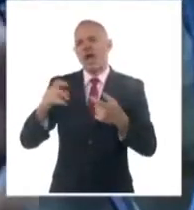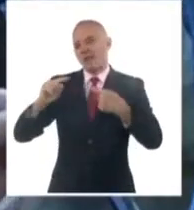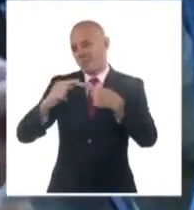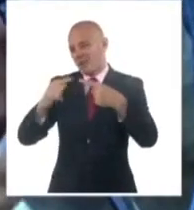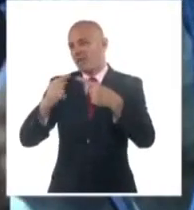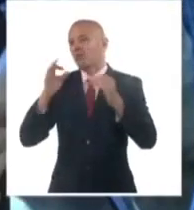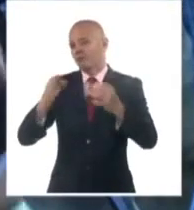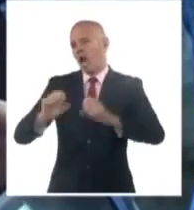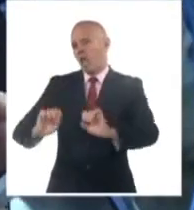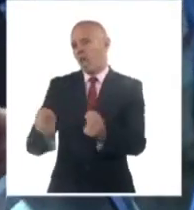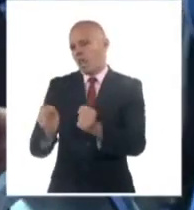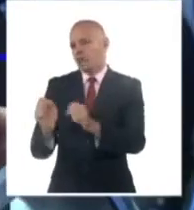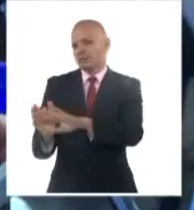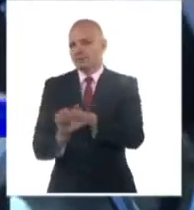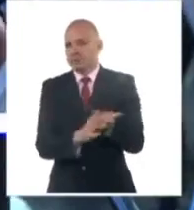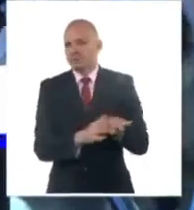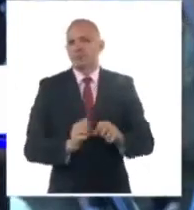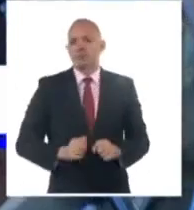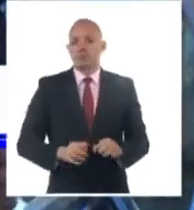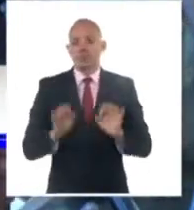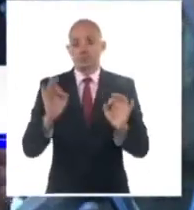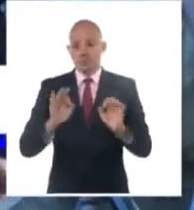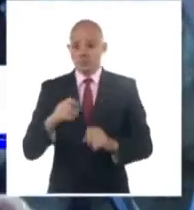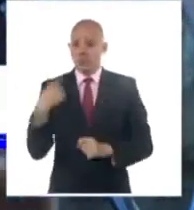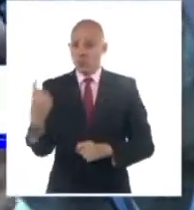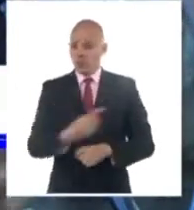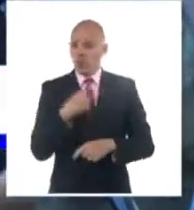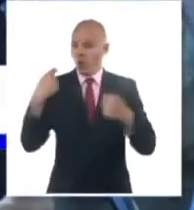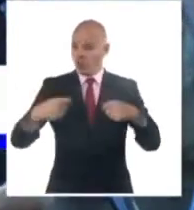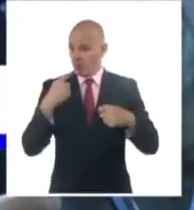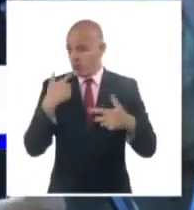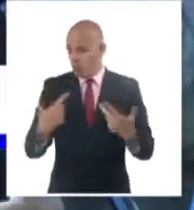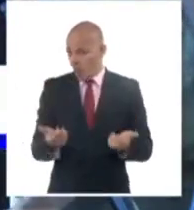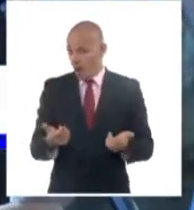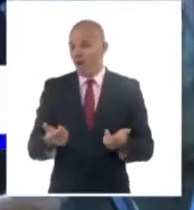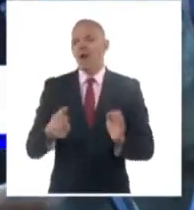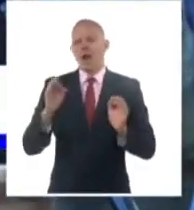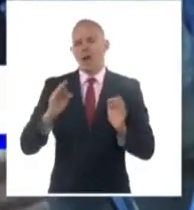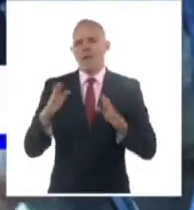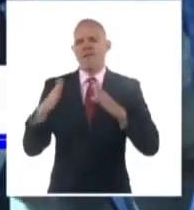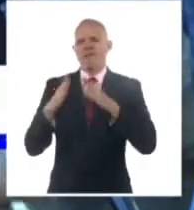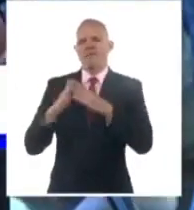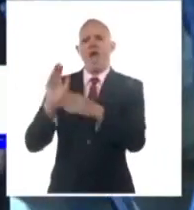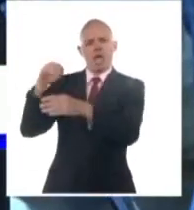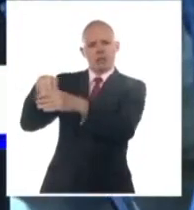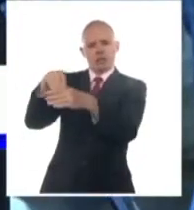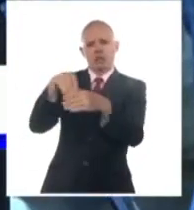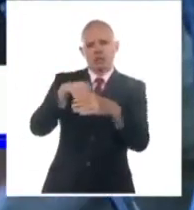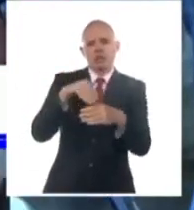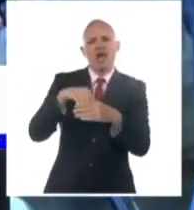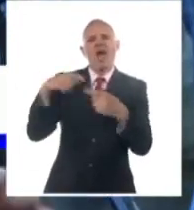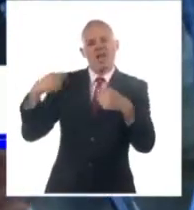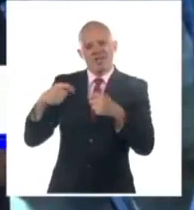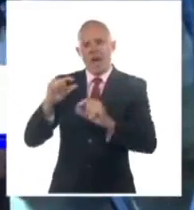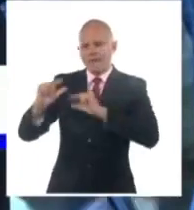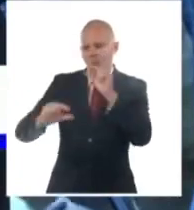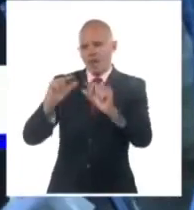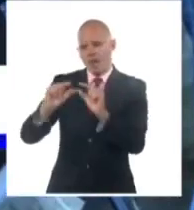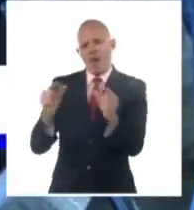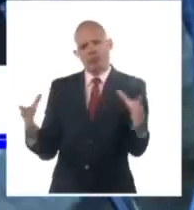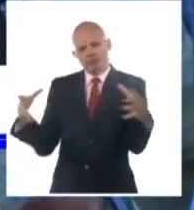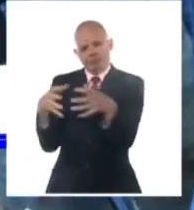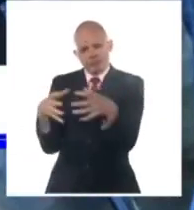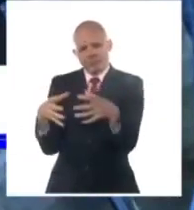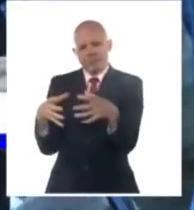La unidad que debemos forjar en cada una de nuestras ciudades es una tarea difícil.